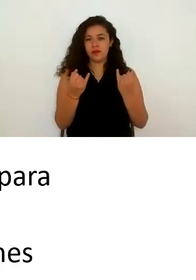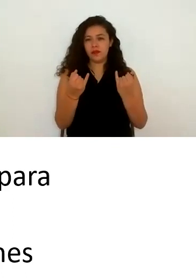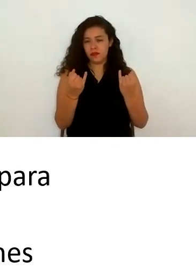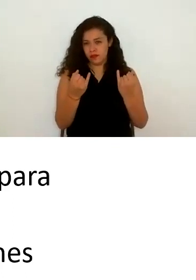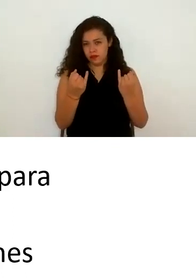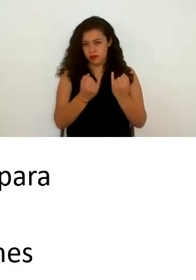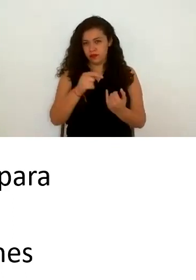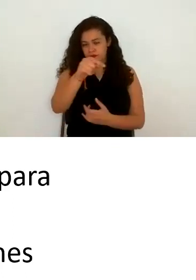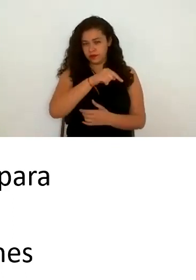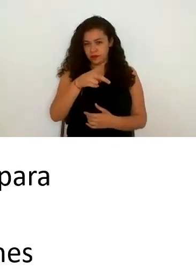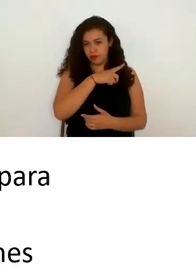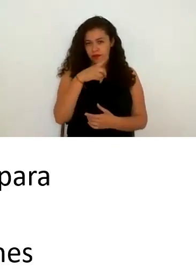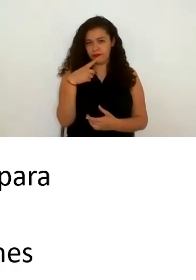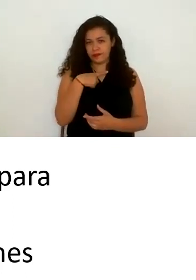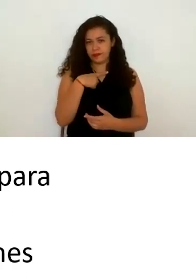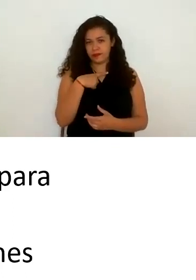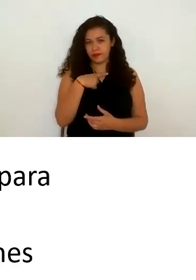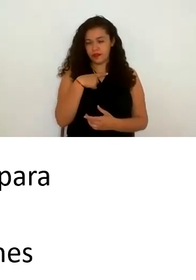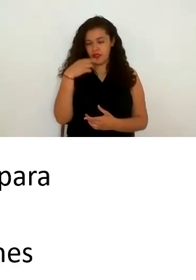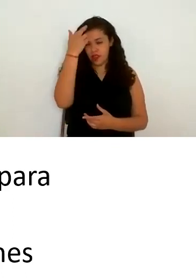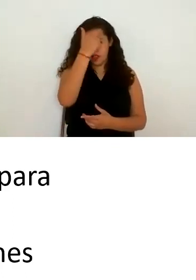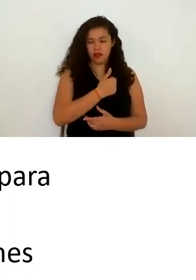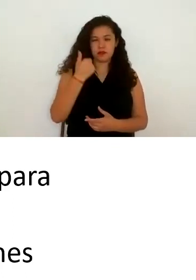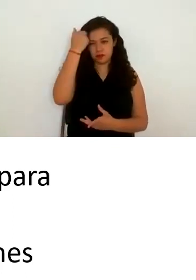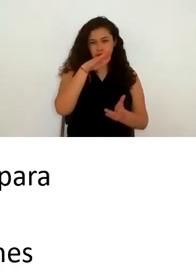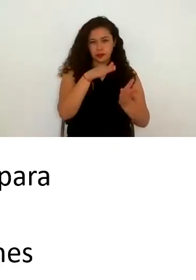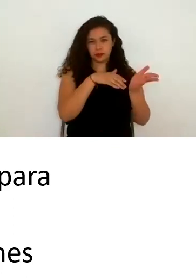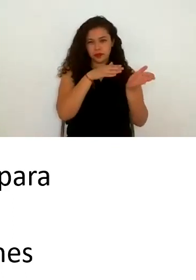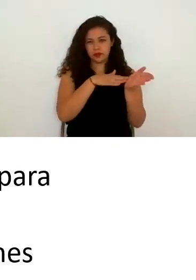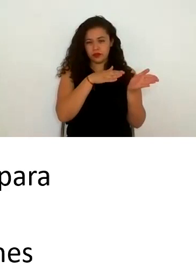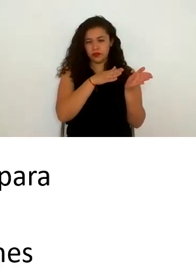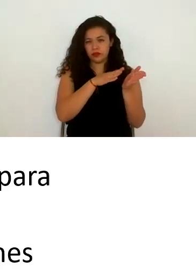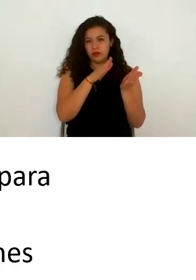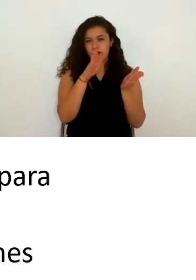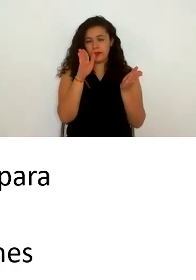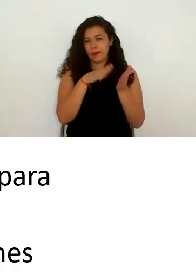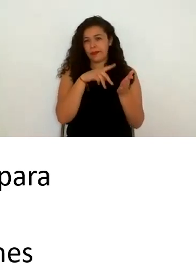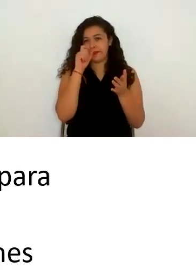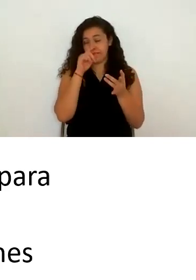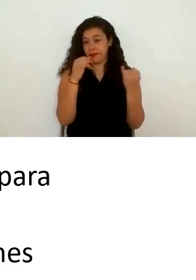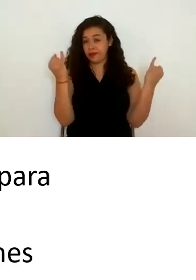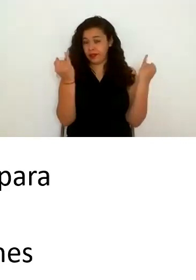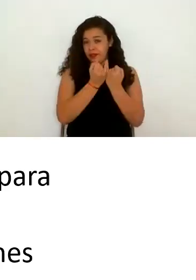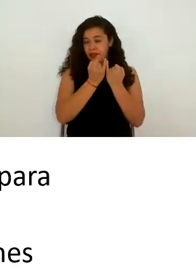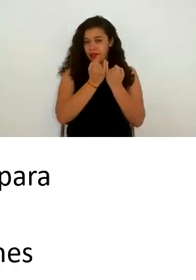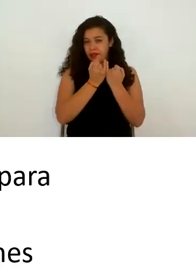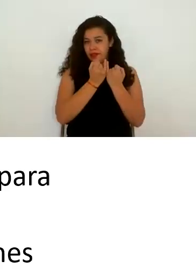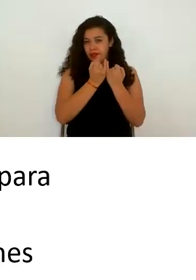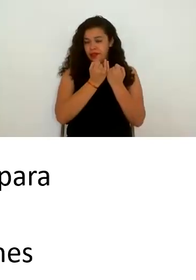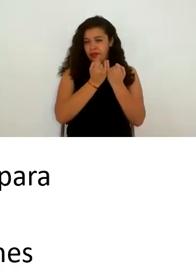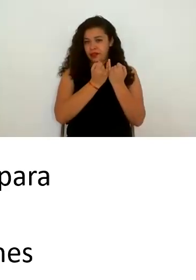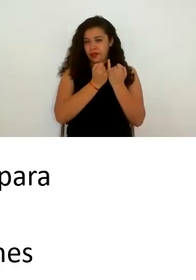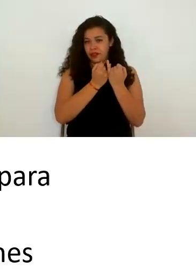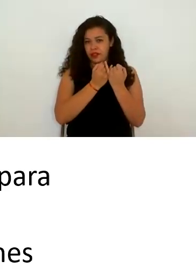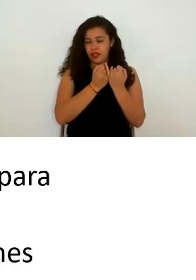que ustedes hagan un análisis de los documentos, cuáles sí podrían